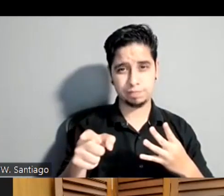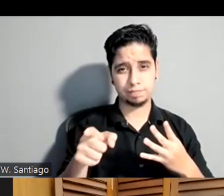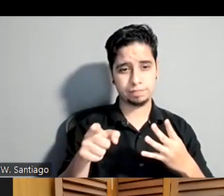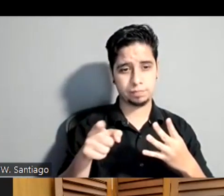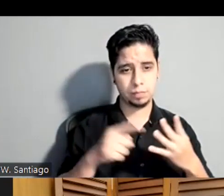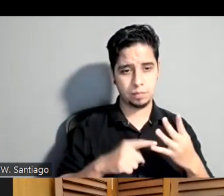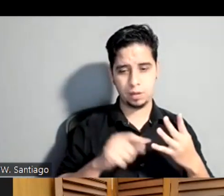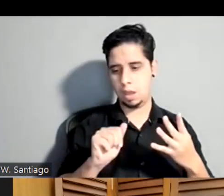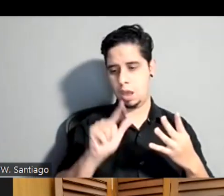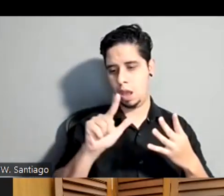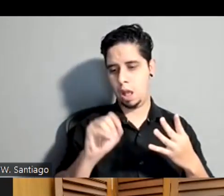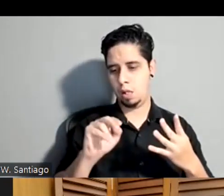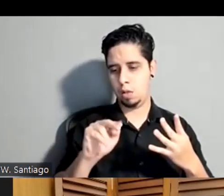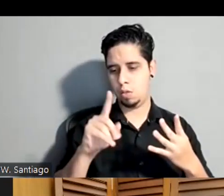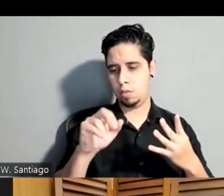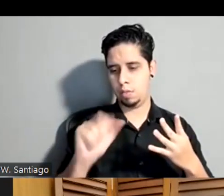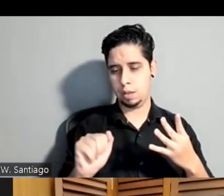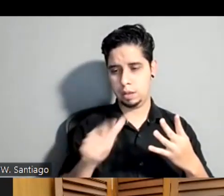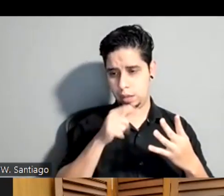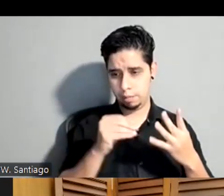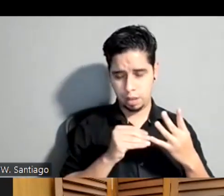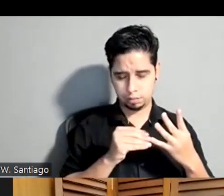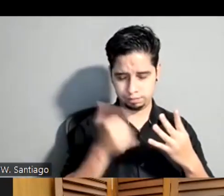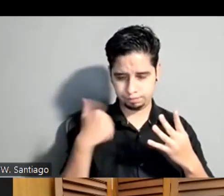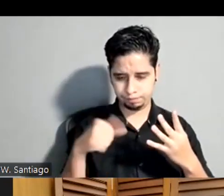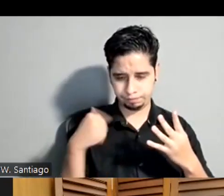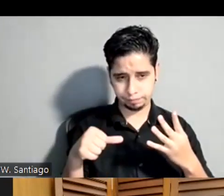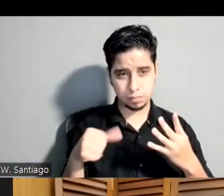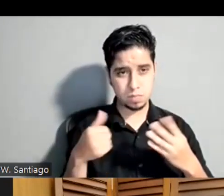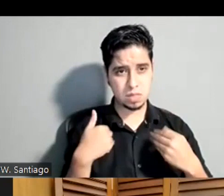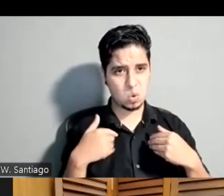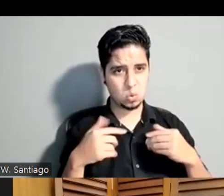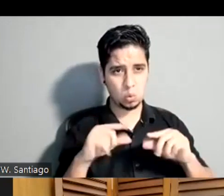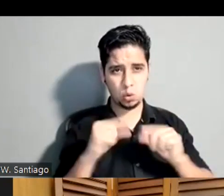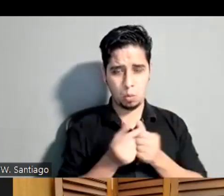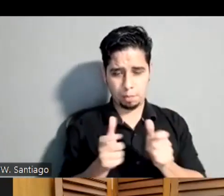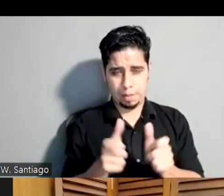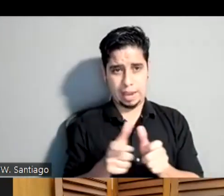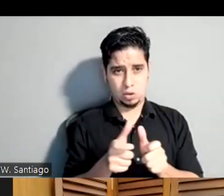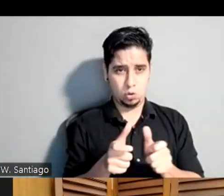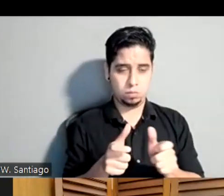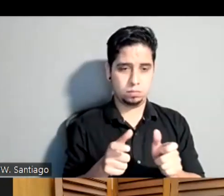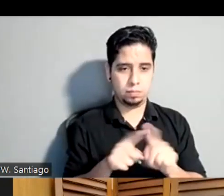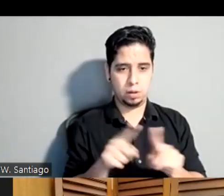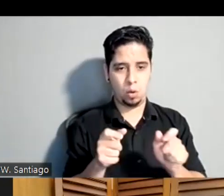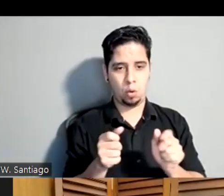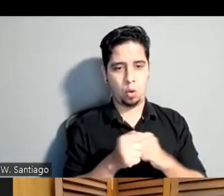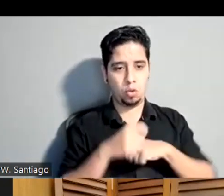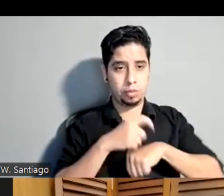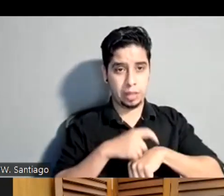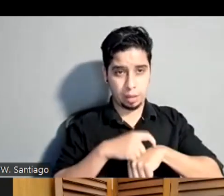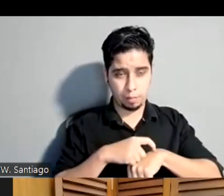Alondra. Uh-huh. Y no recuerdo quién más, éramos un grupito pequeño y luego cuando